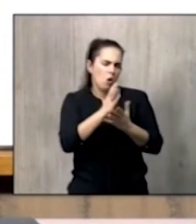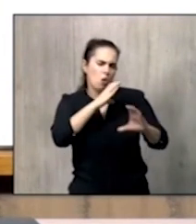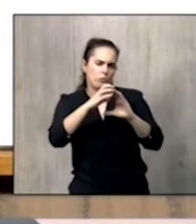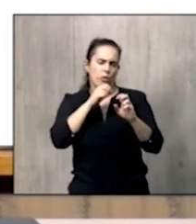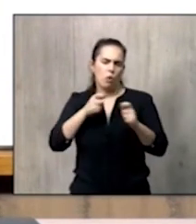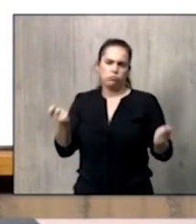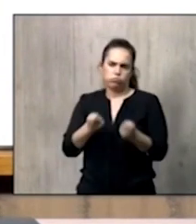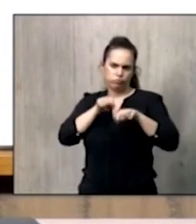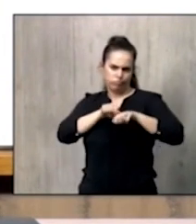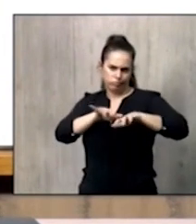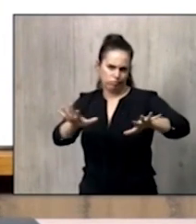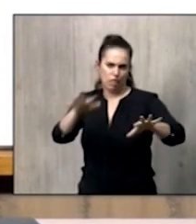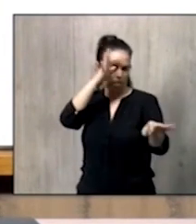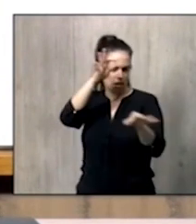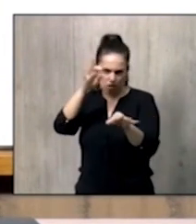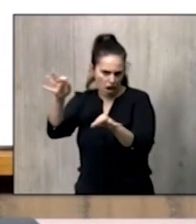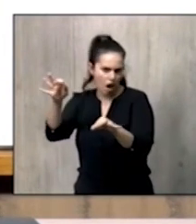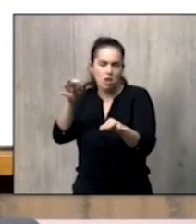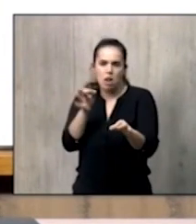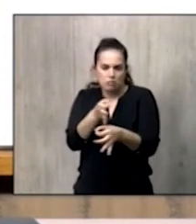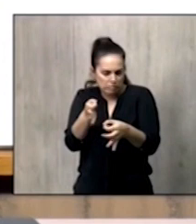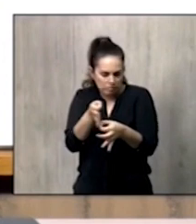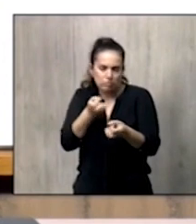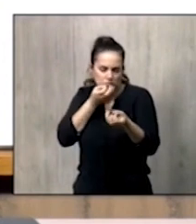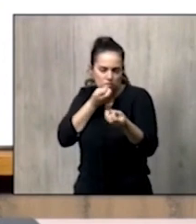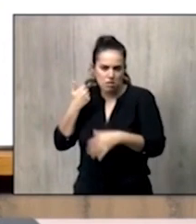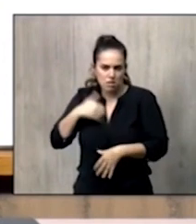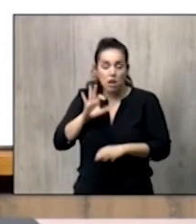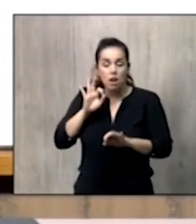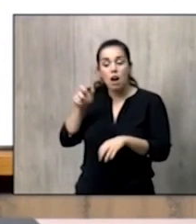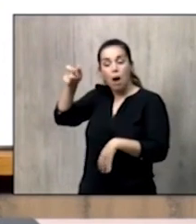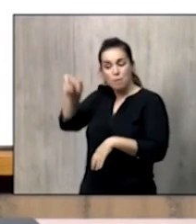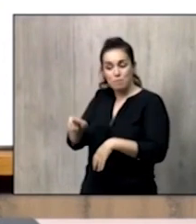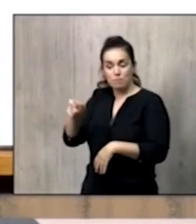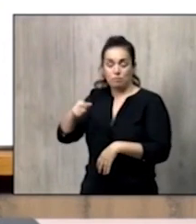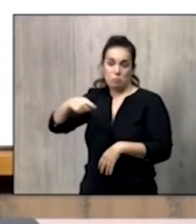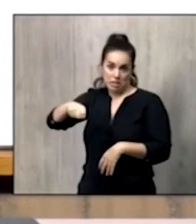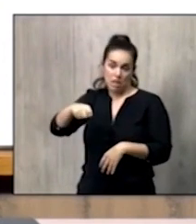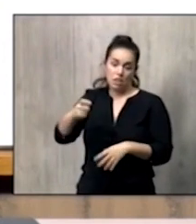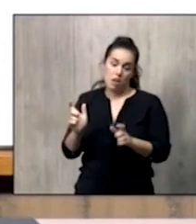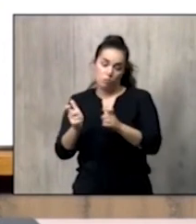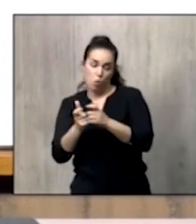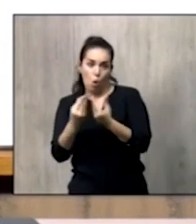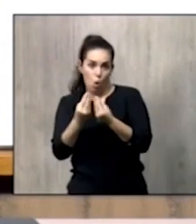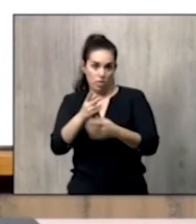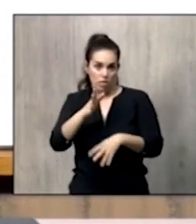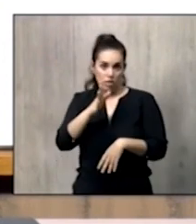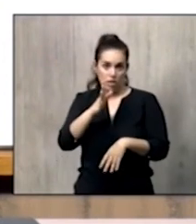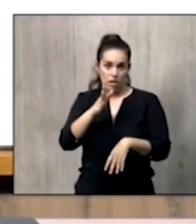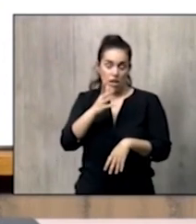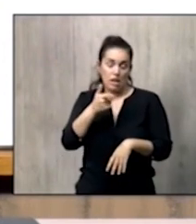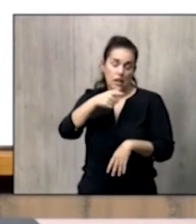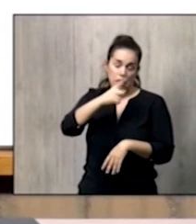detalle y con exactitud. El presidente se reunió con el director y tras